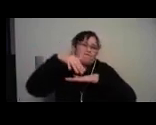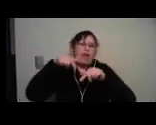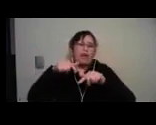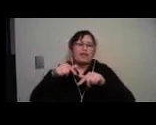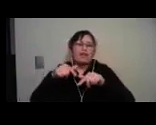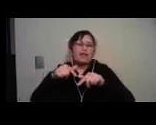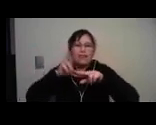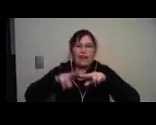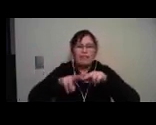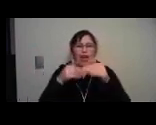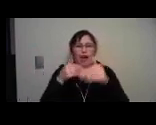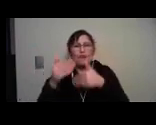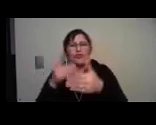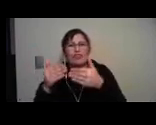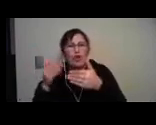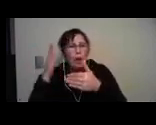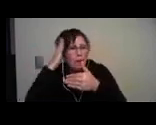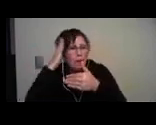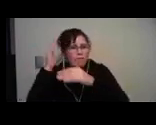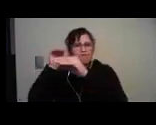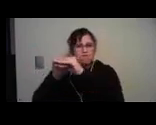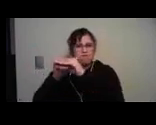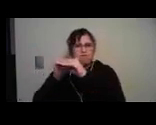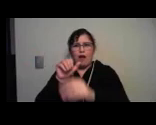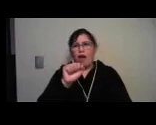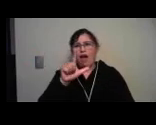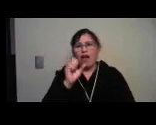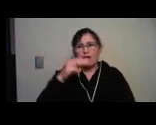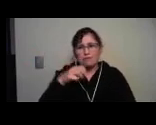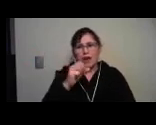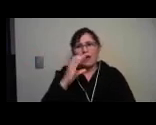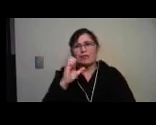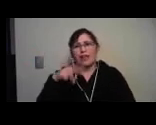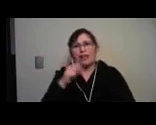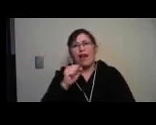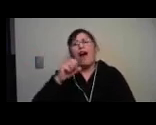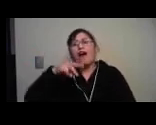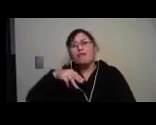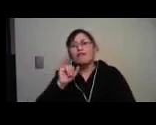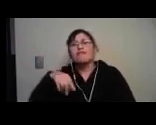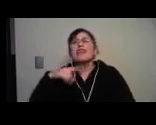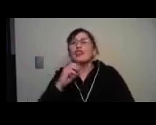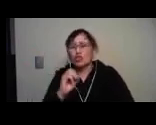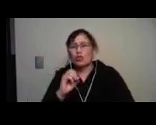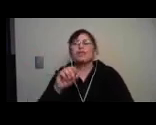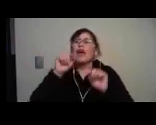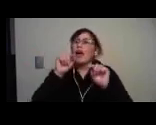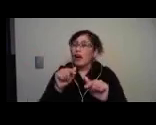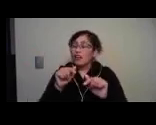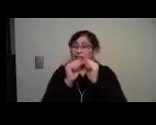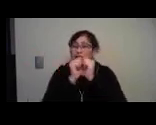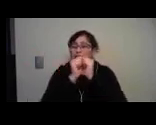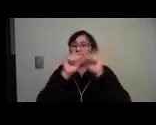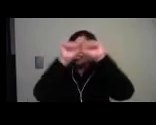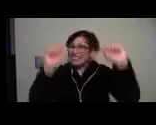cabo el proceso de almacenamiento, ¿cierto? Como ustedes ya saben, el sistema nervioso central funciona como una especie de